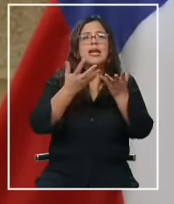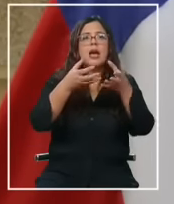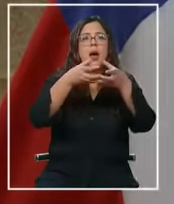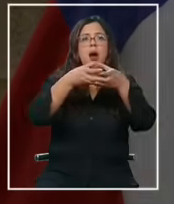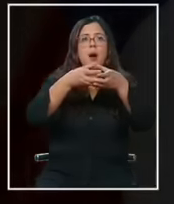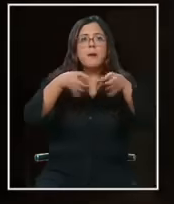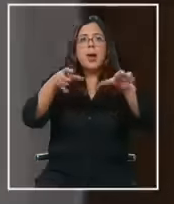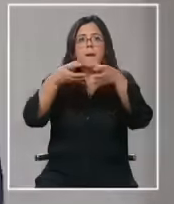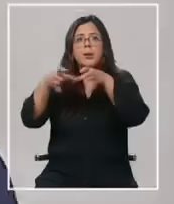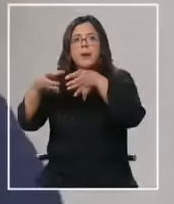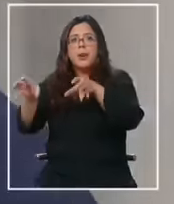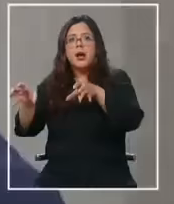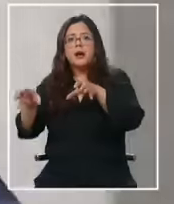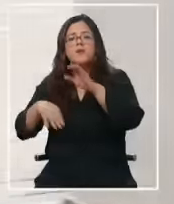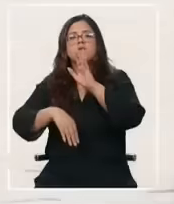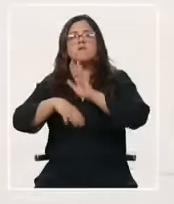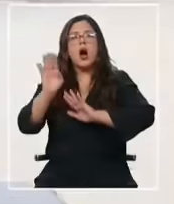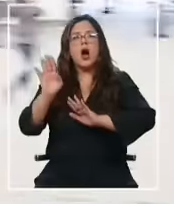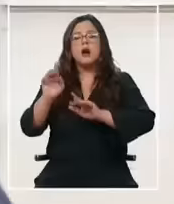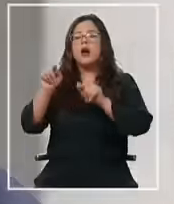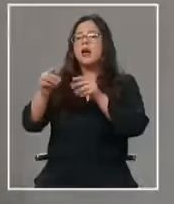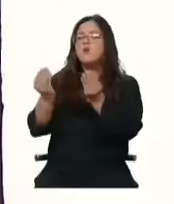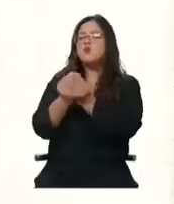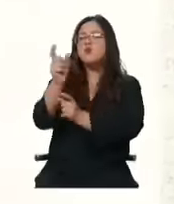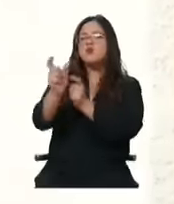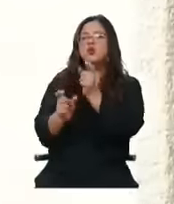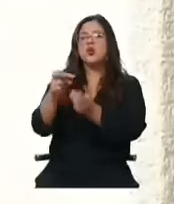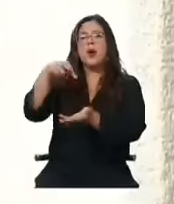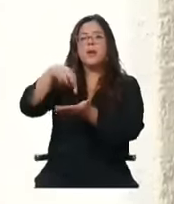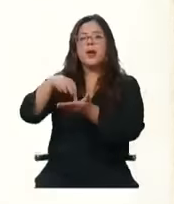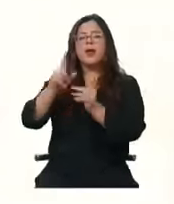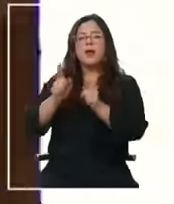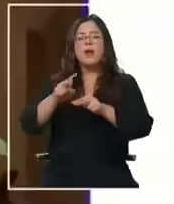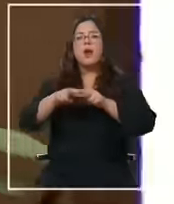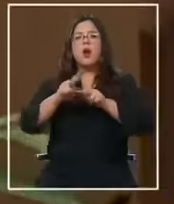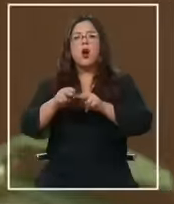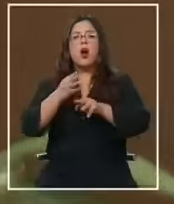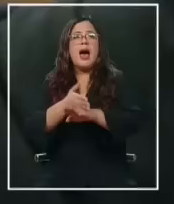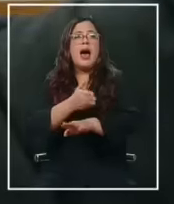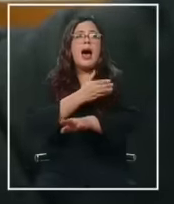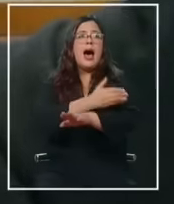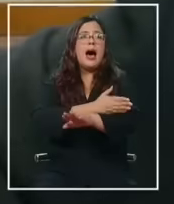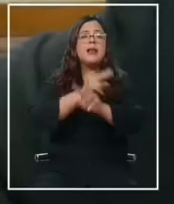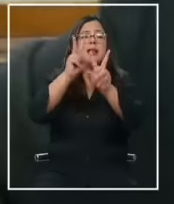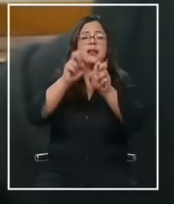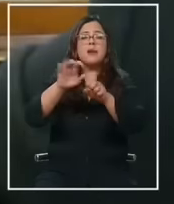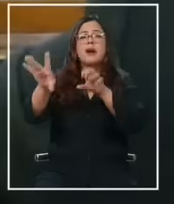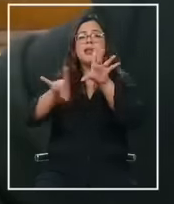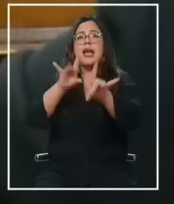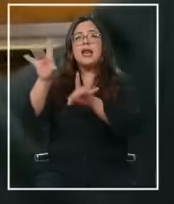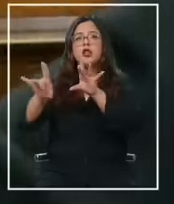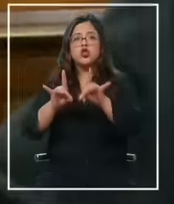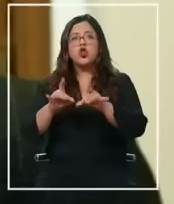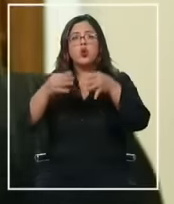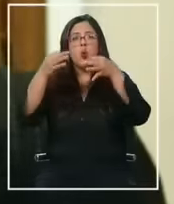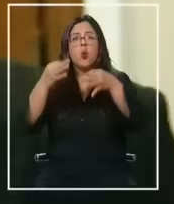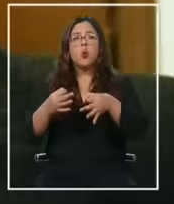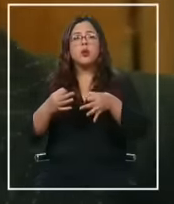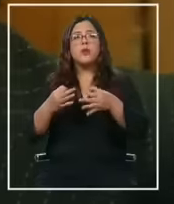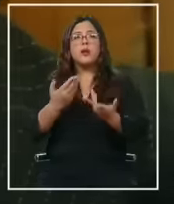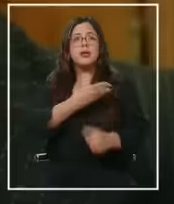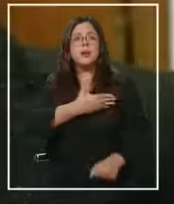a ir creciendo. Una discusión que para varios parlamentarios debe resolverse antes del llamado ciclo electoral que culminará con la